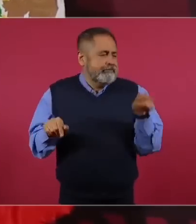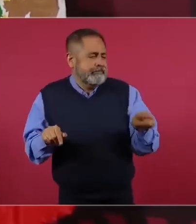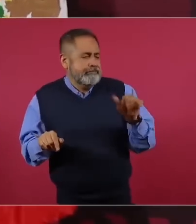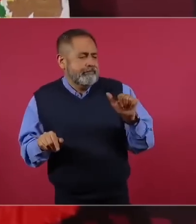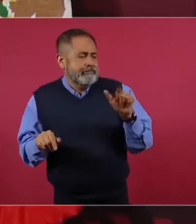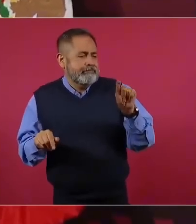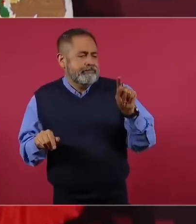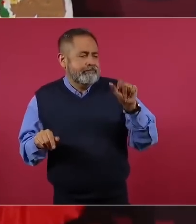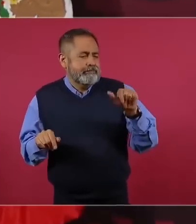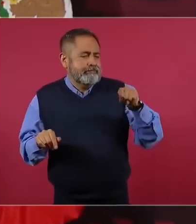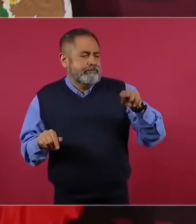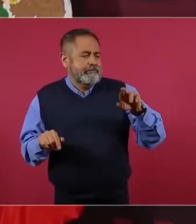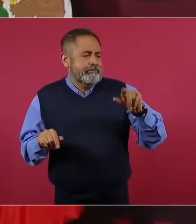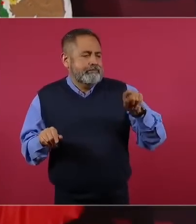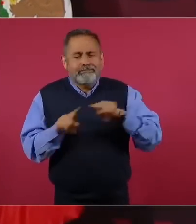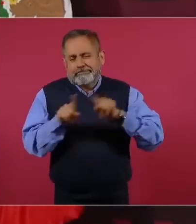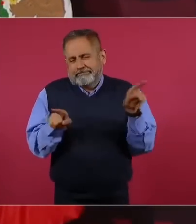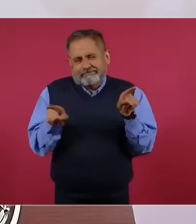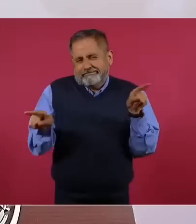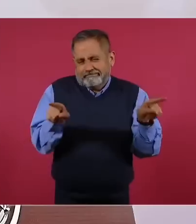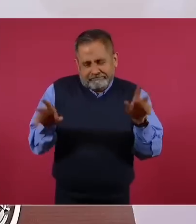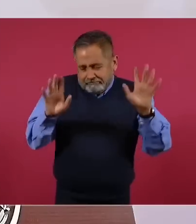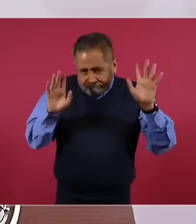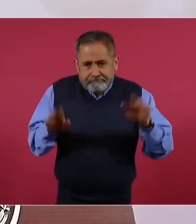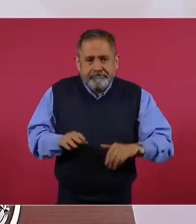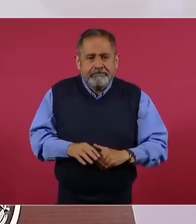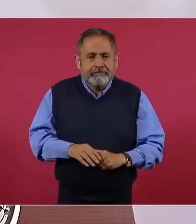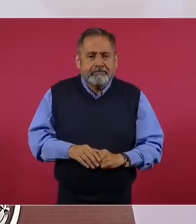entre Iguala y Altamirano.